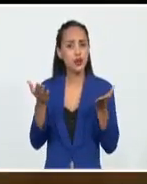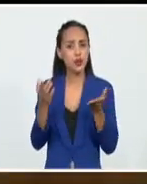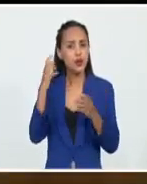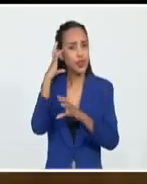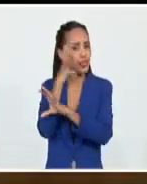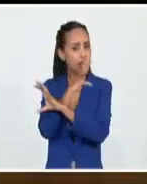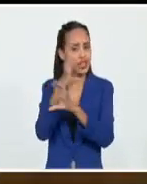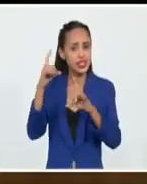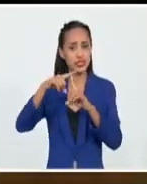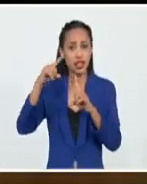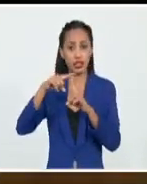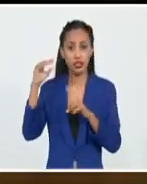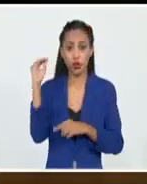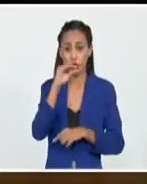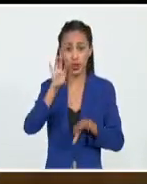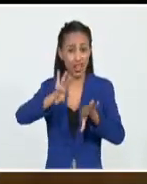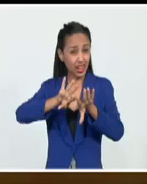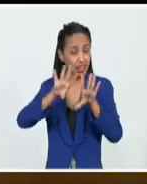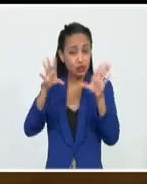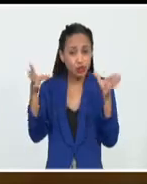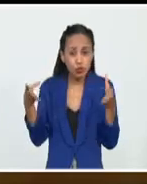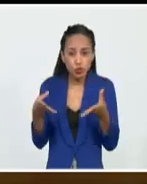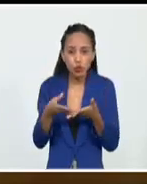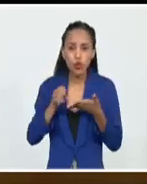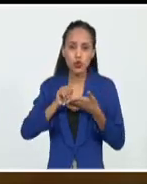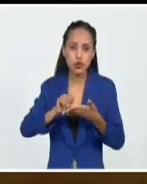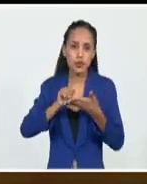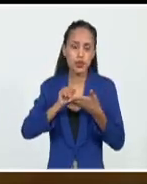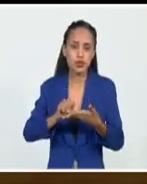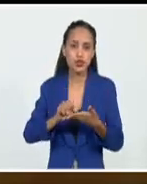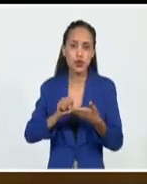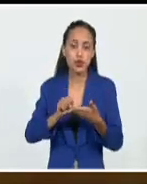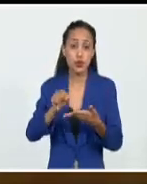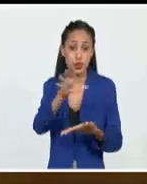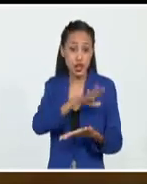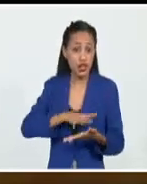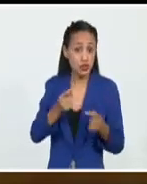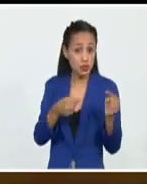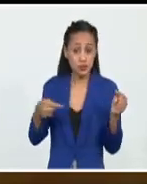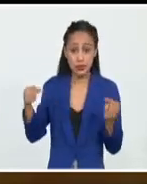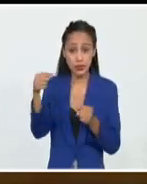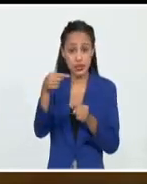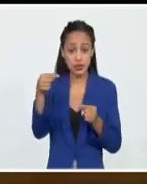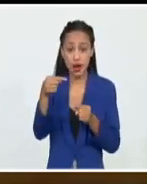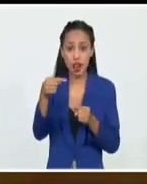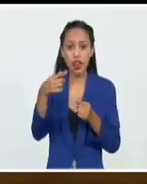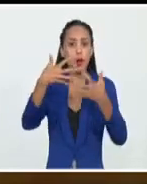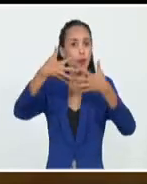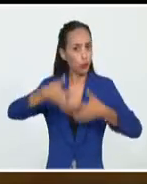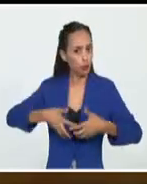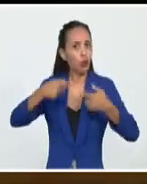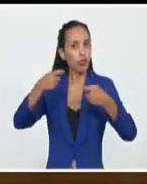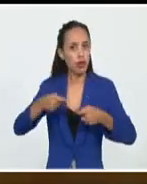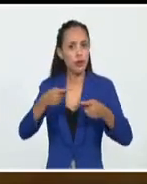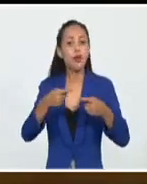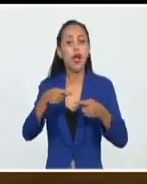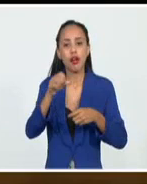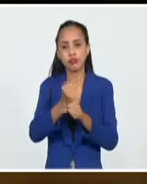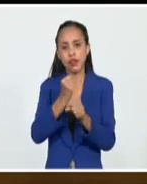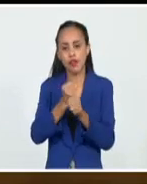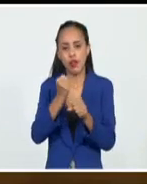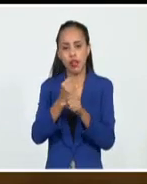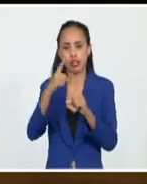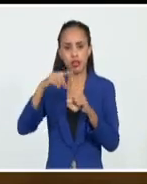innovación en todas las esferas de la sociedad, en particular en las actividades productivas. Continuar